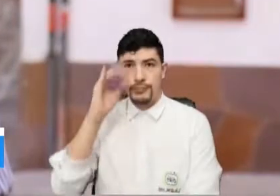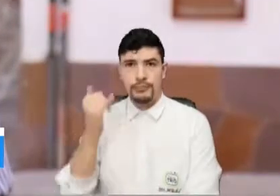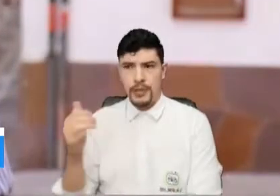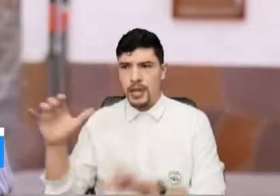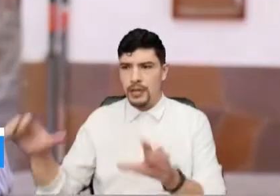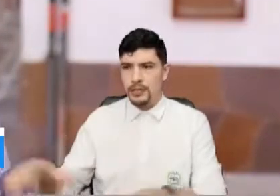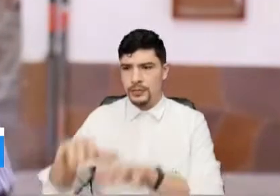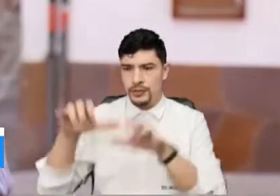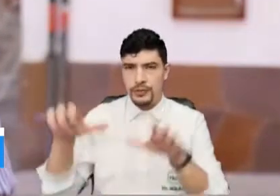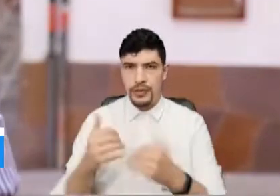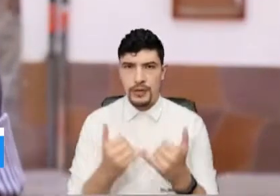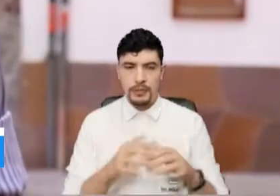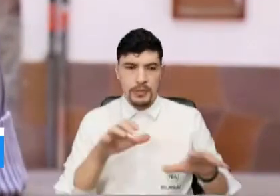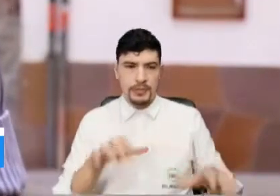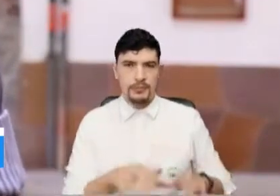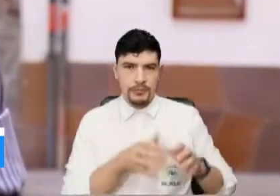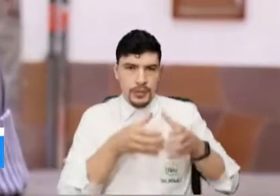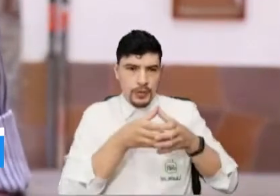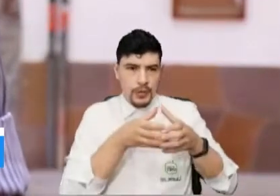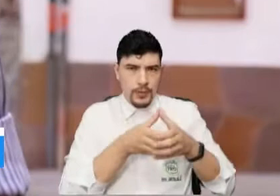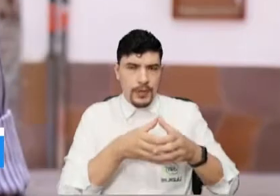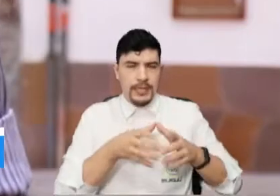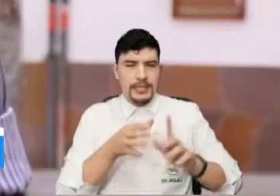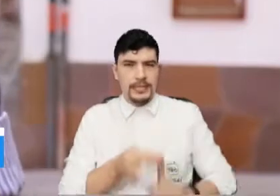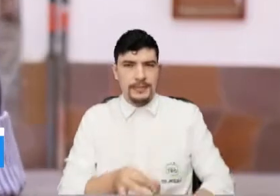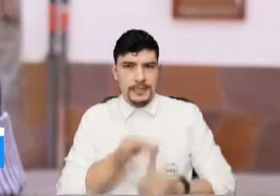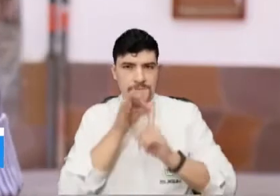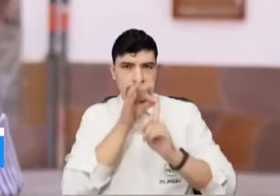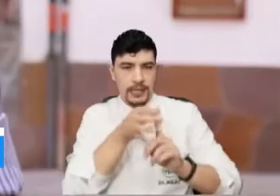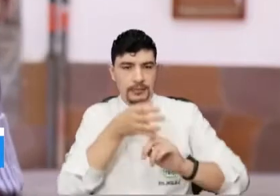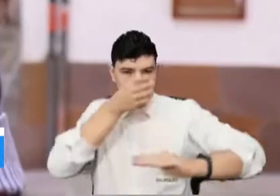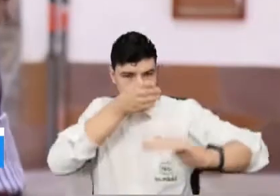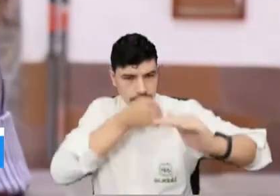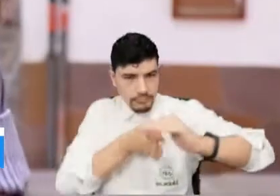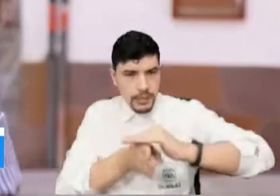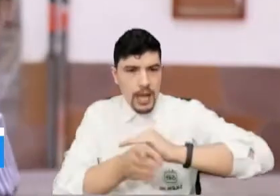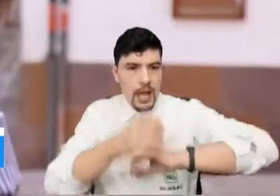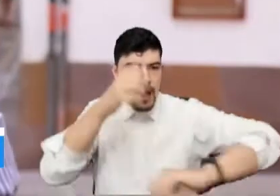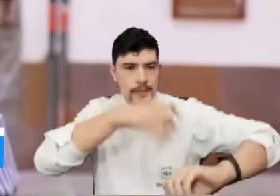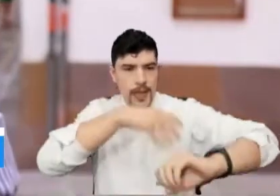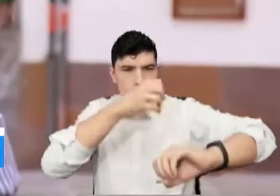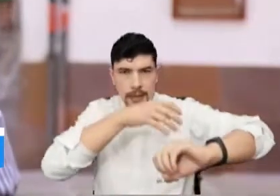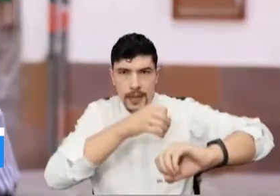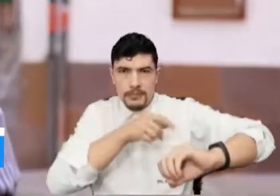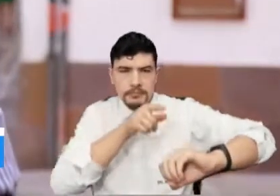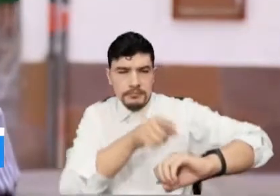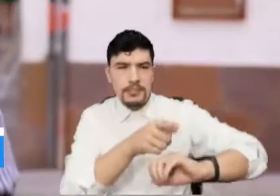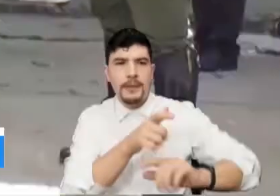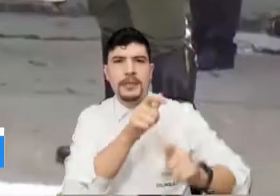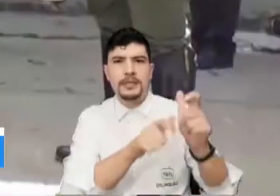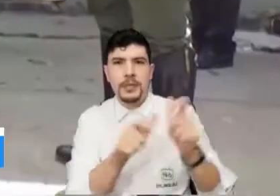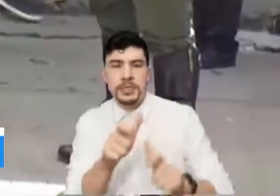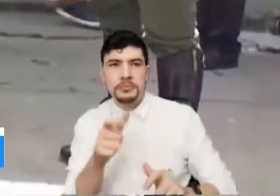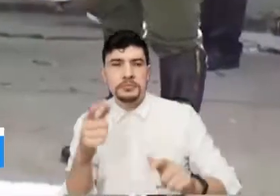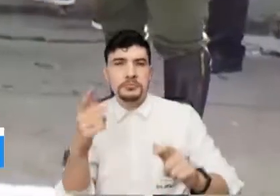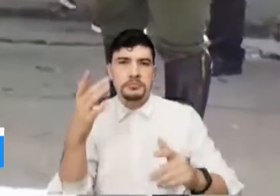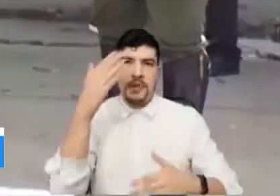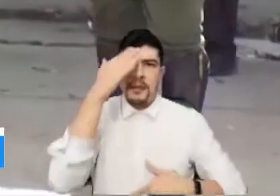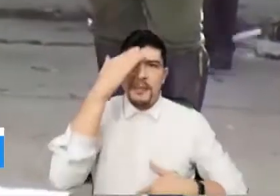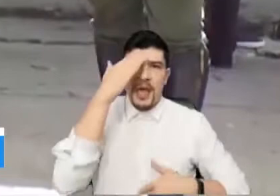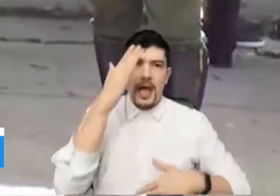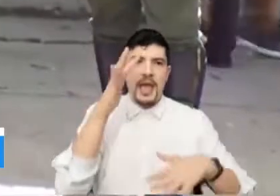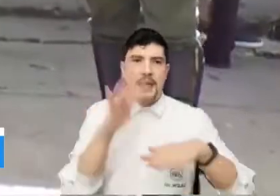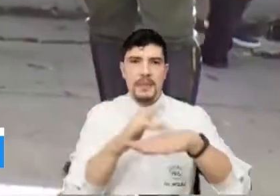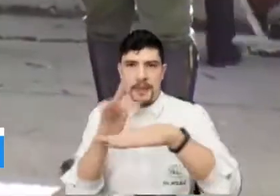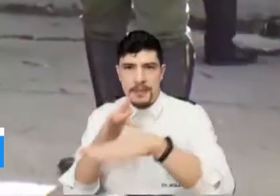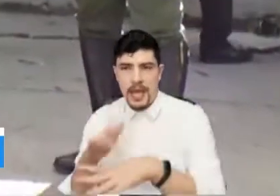de la Plaza de Mercado, con el fin de prevenir cualquier tipo de delincuencia o acción delictiva en este sector. La estación de